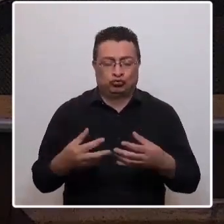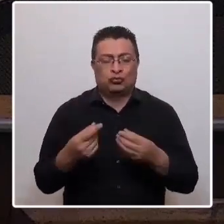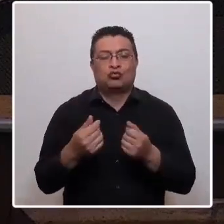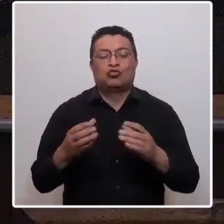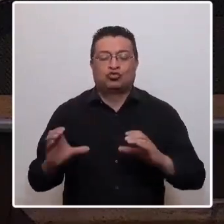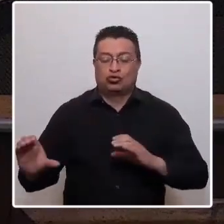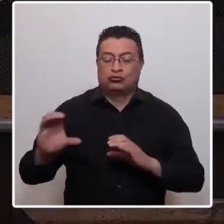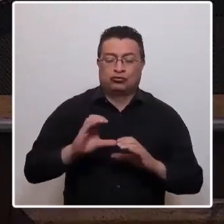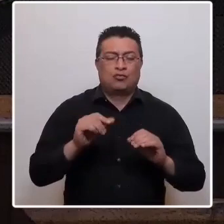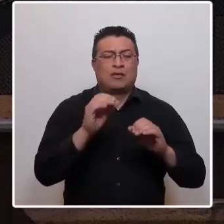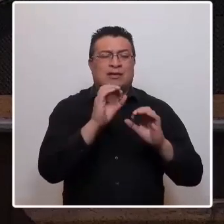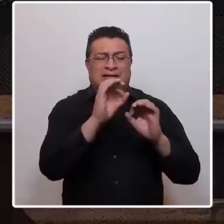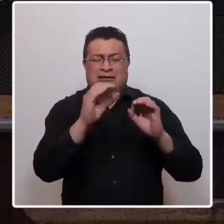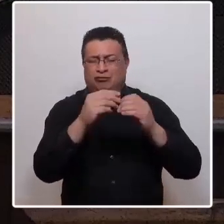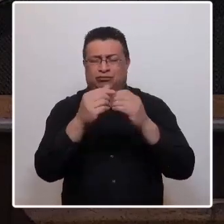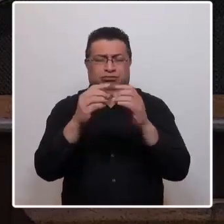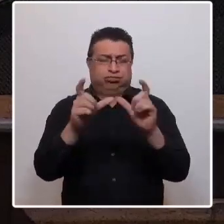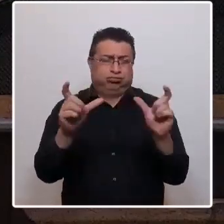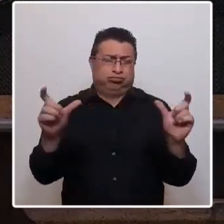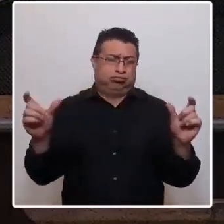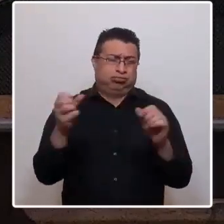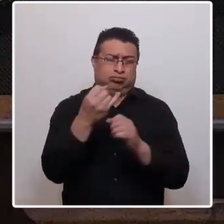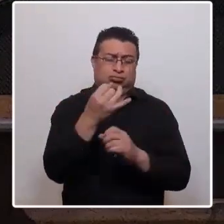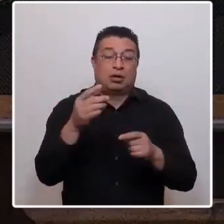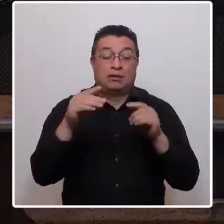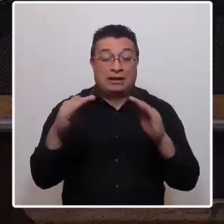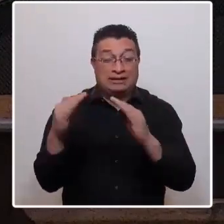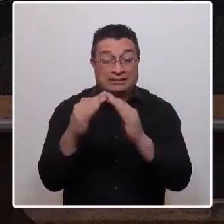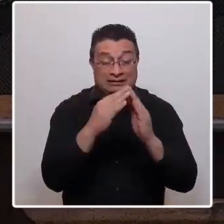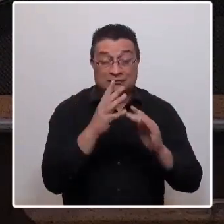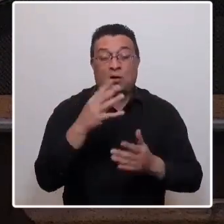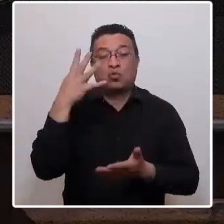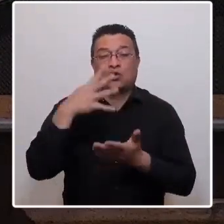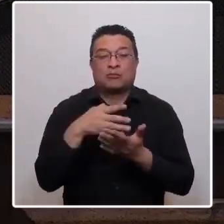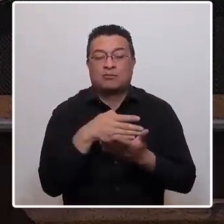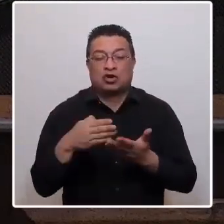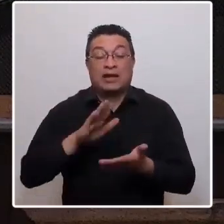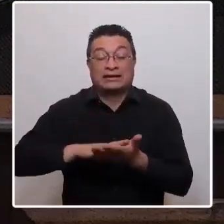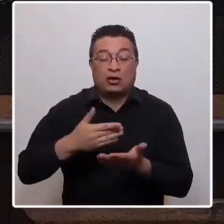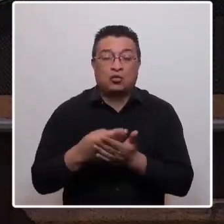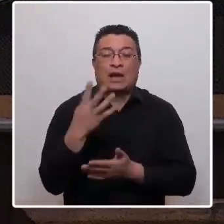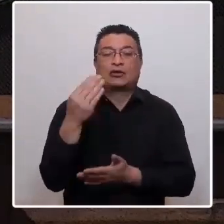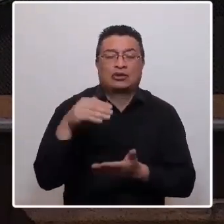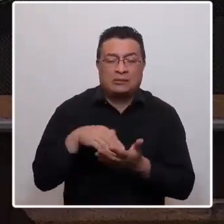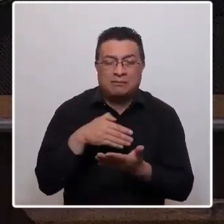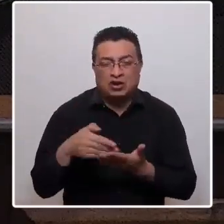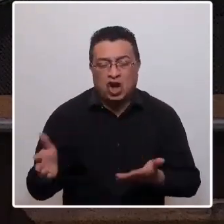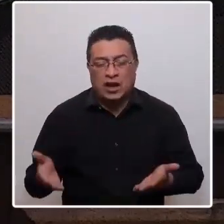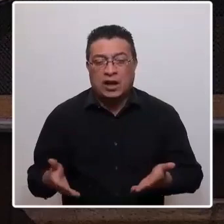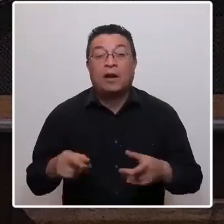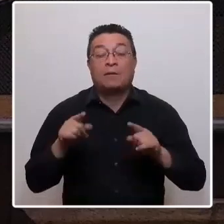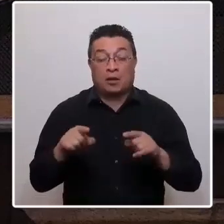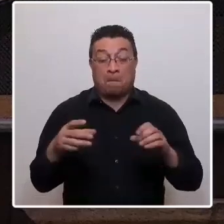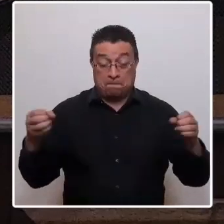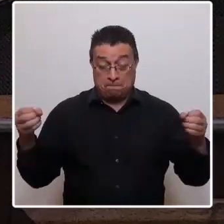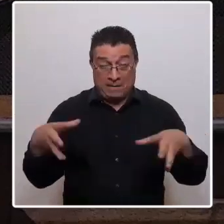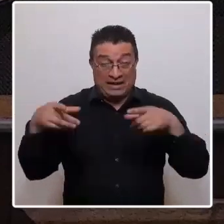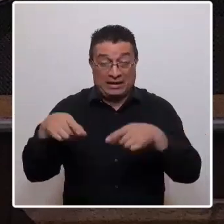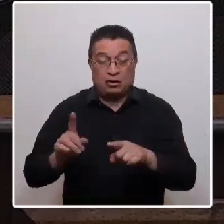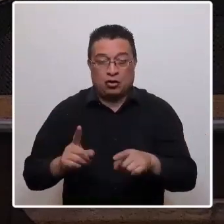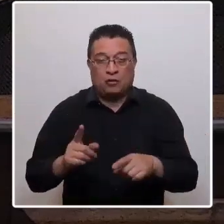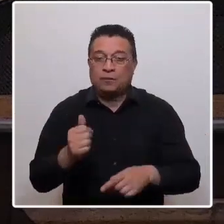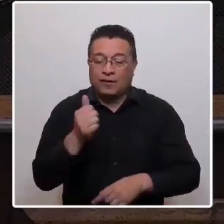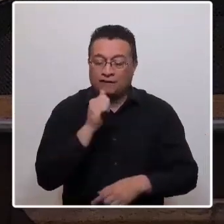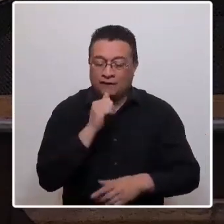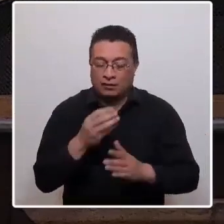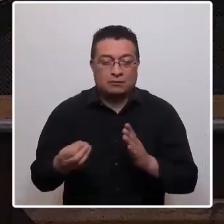muchos ceros. El de vivienda bordea los 4.000 millones, el de salud los 14.000. Pero esto no es magia. Es insuficiente, pero no